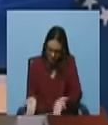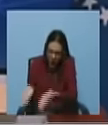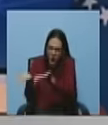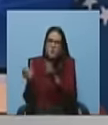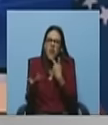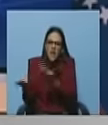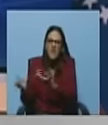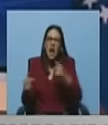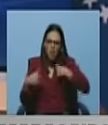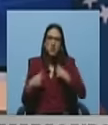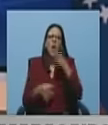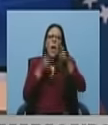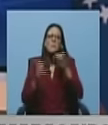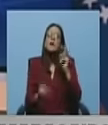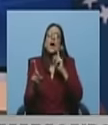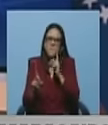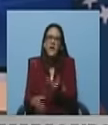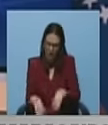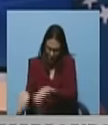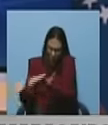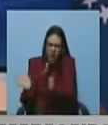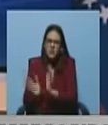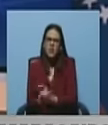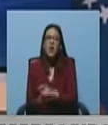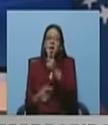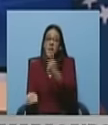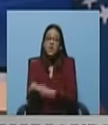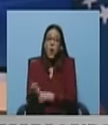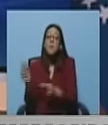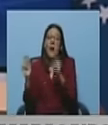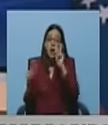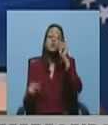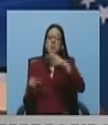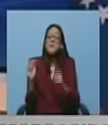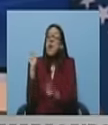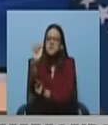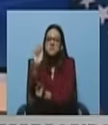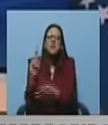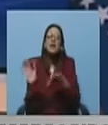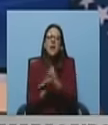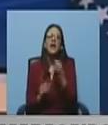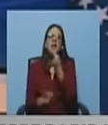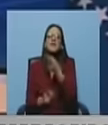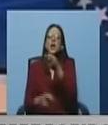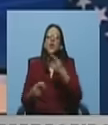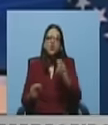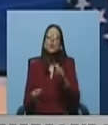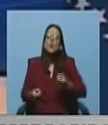que esto es mentira. Y tu hermano va a salir diciendo en qué gastabas esa plata.